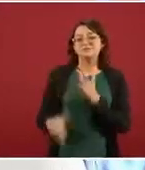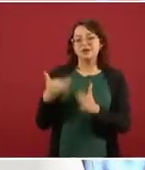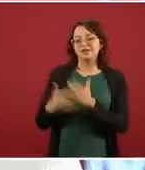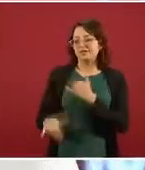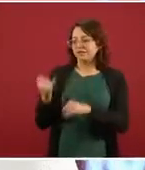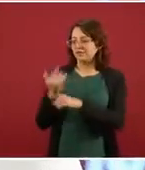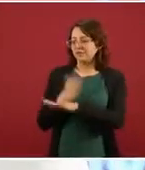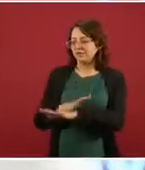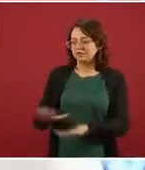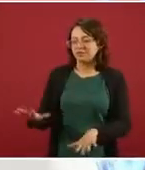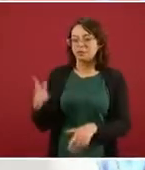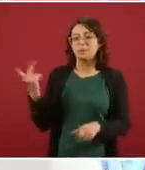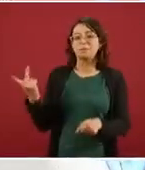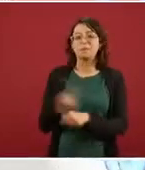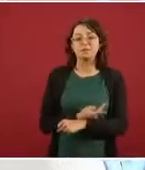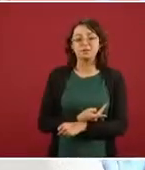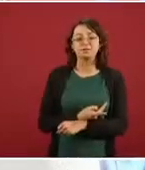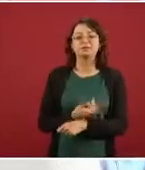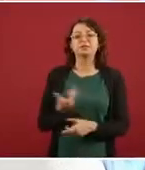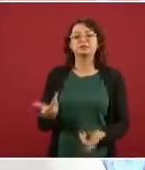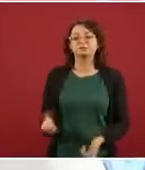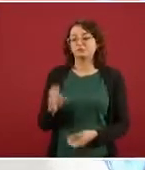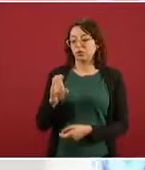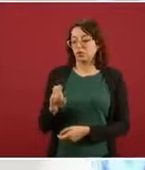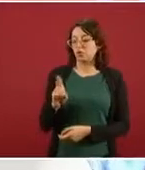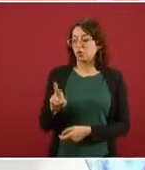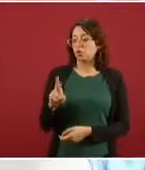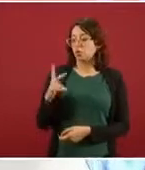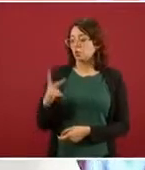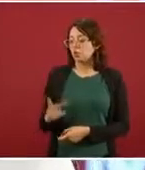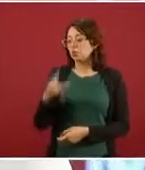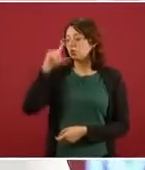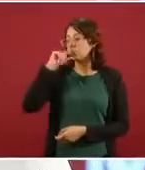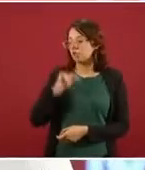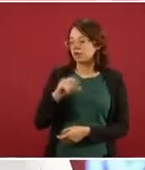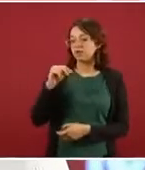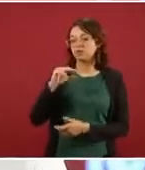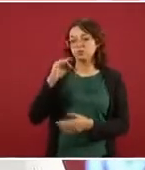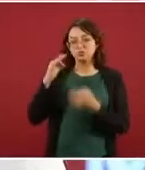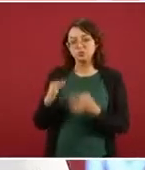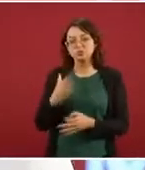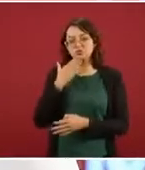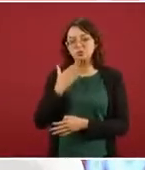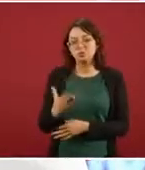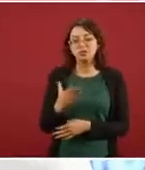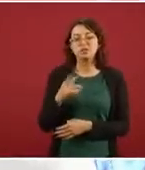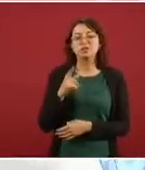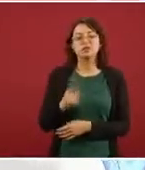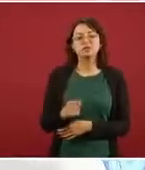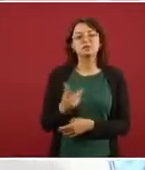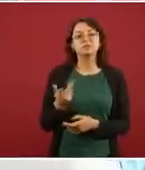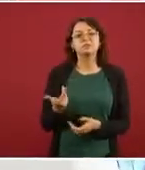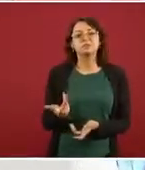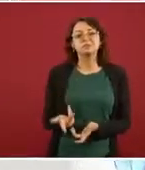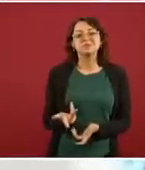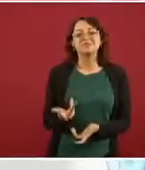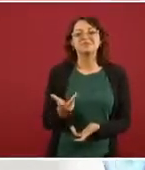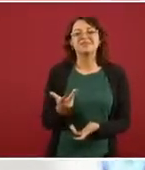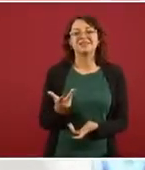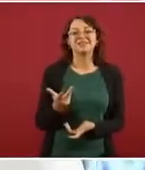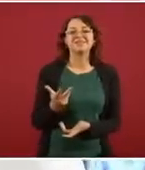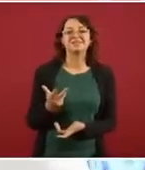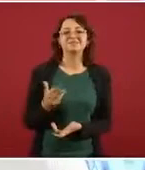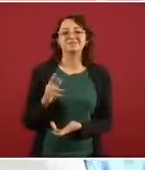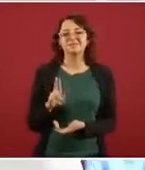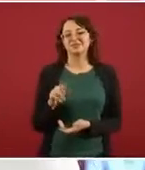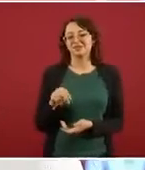cuenta porque la CURP no es correcta, no la valida el Registro Nacional de Población, ¿qué hemos estado haciendo